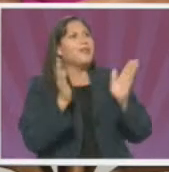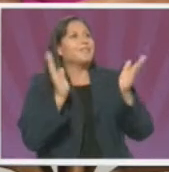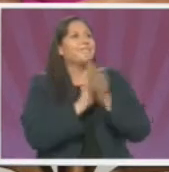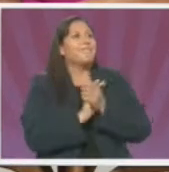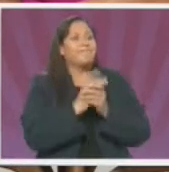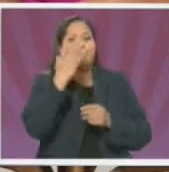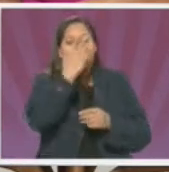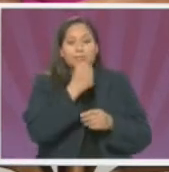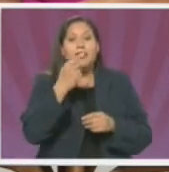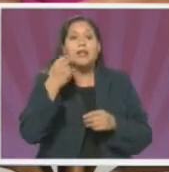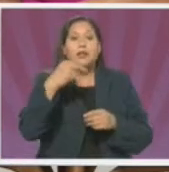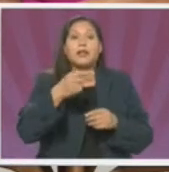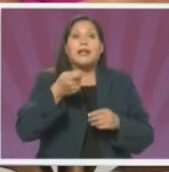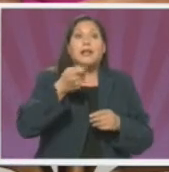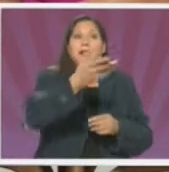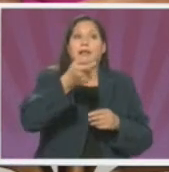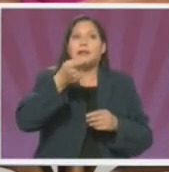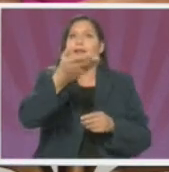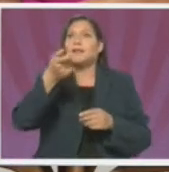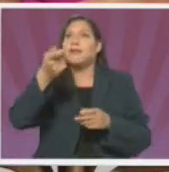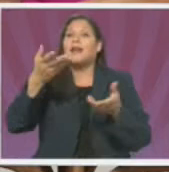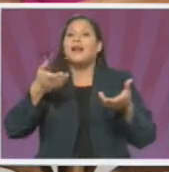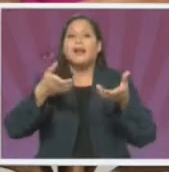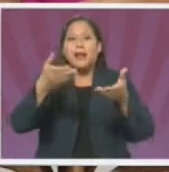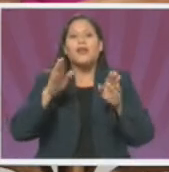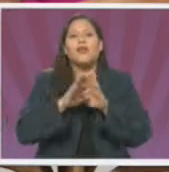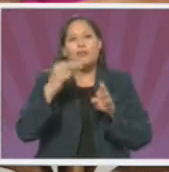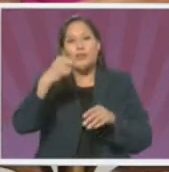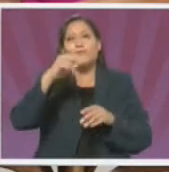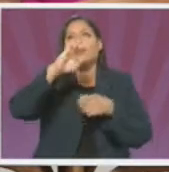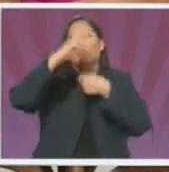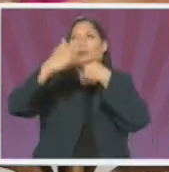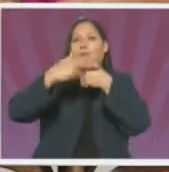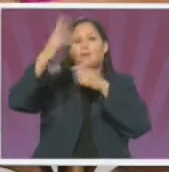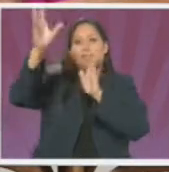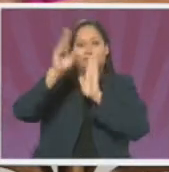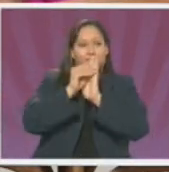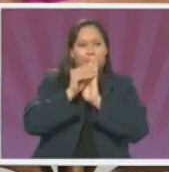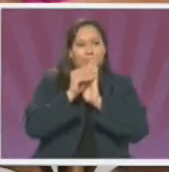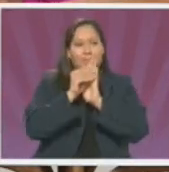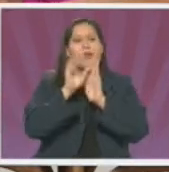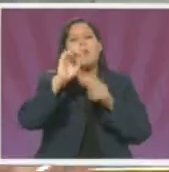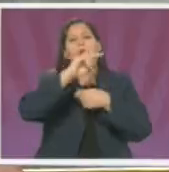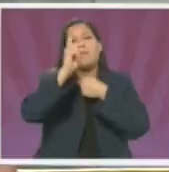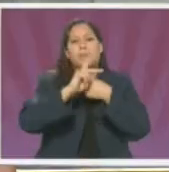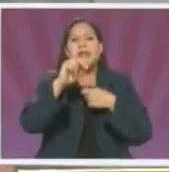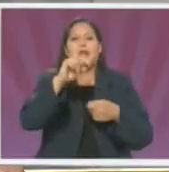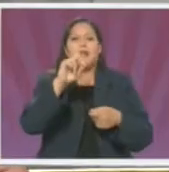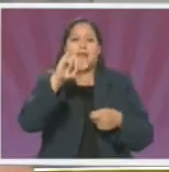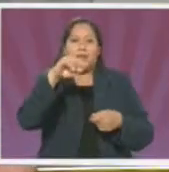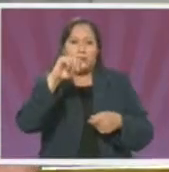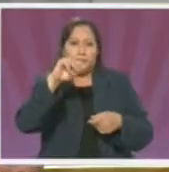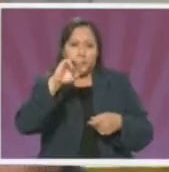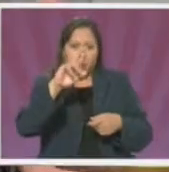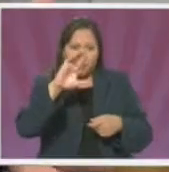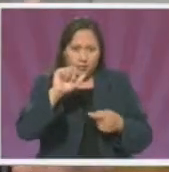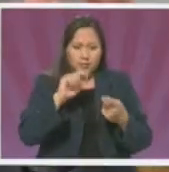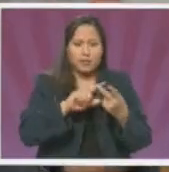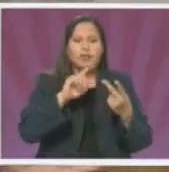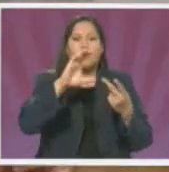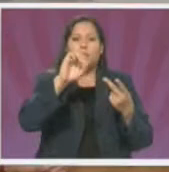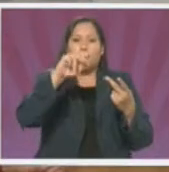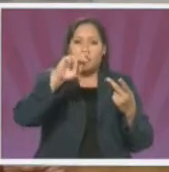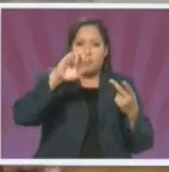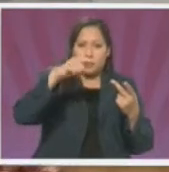sino que además nombró las calles de la colonia precisamente con nombres de ciudades europeas. Ahí están, o de países, ¿no? Está Dinamarca, está Copenhague,